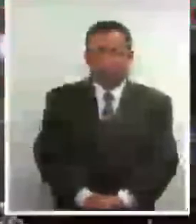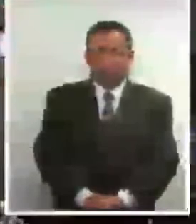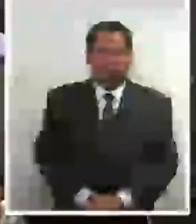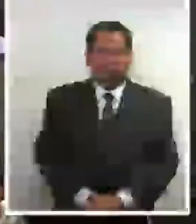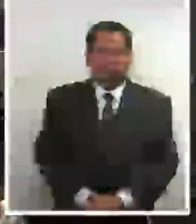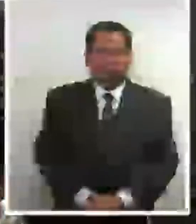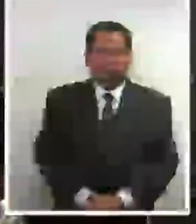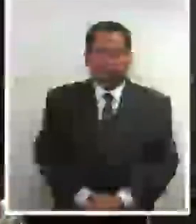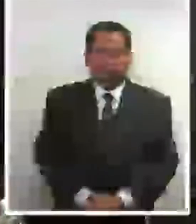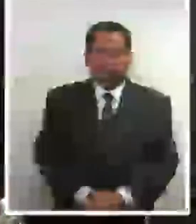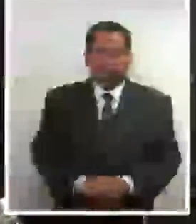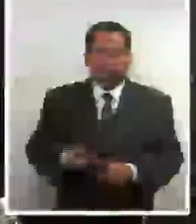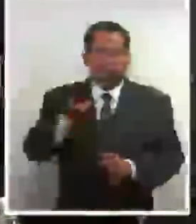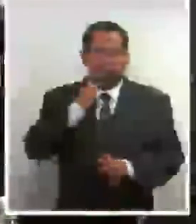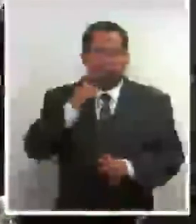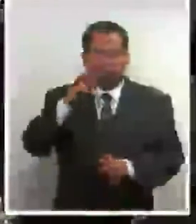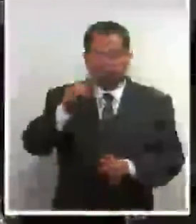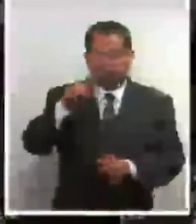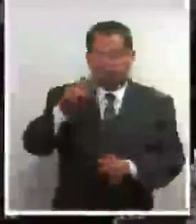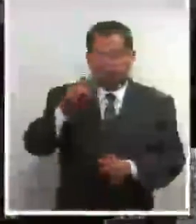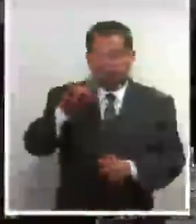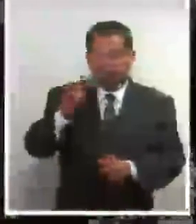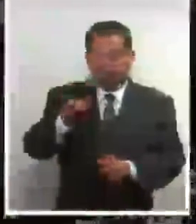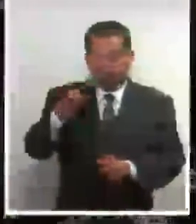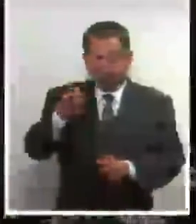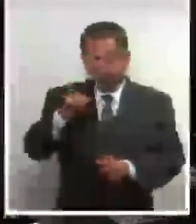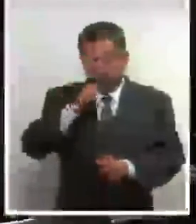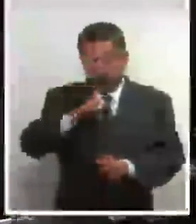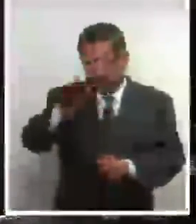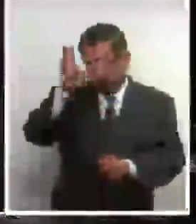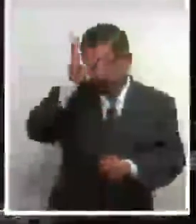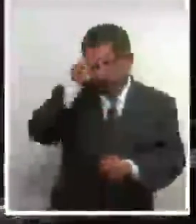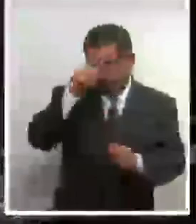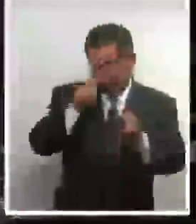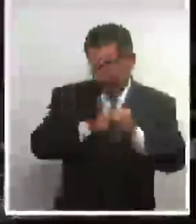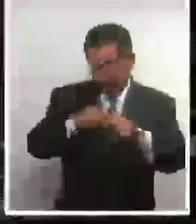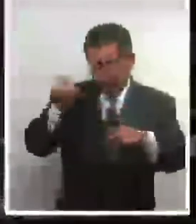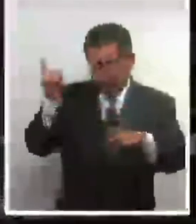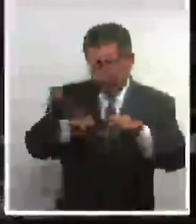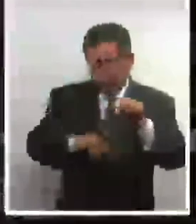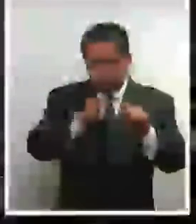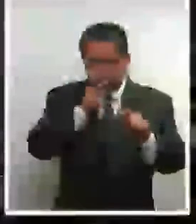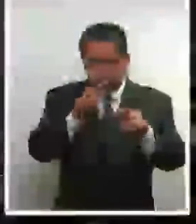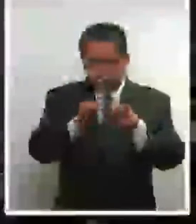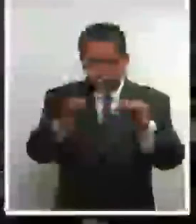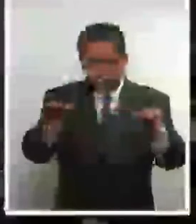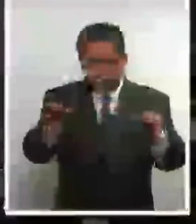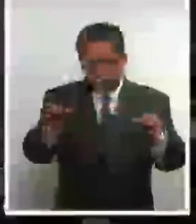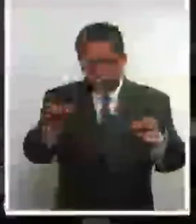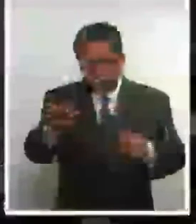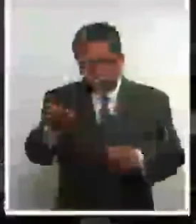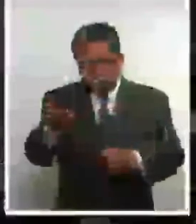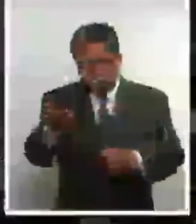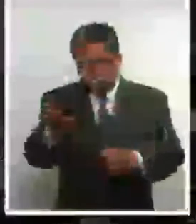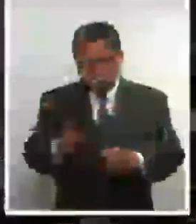A ver, el diputado Manuel Díaz Infante está de acuerdo con eliminar esa frase.